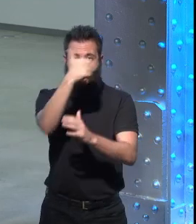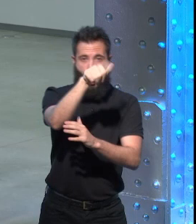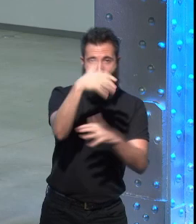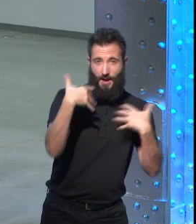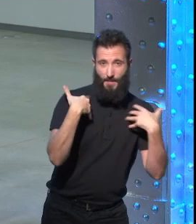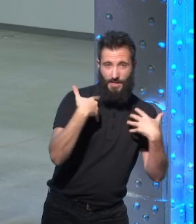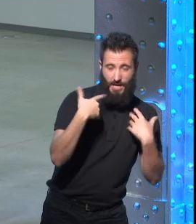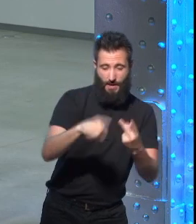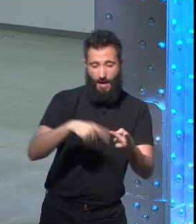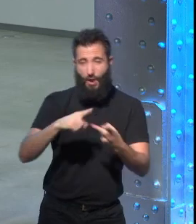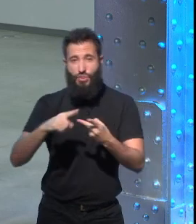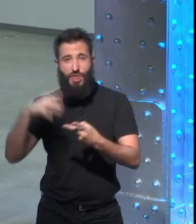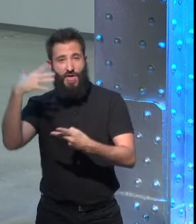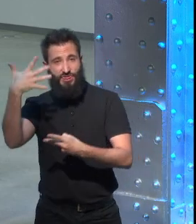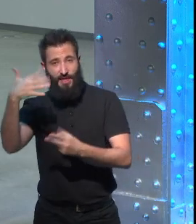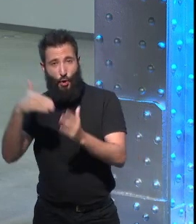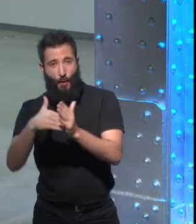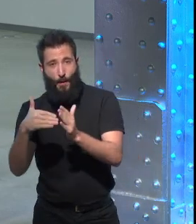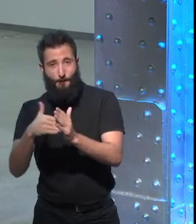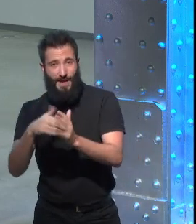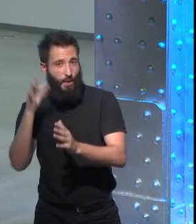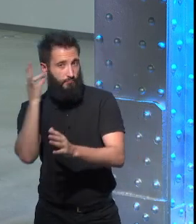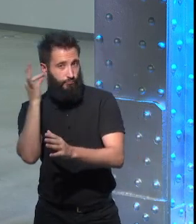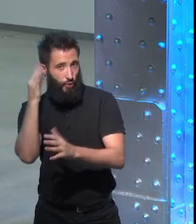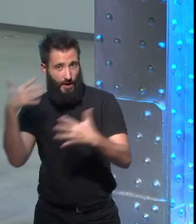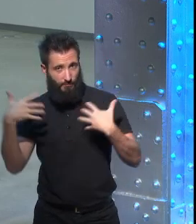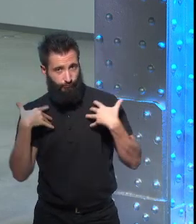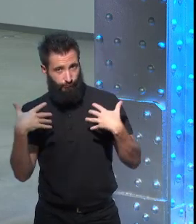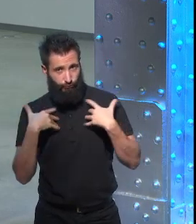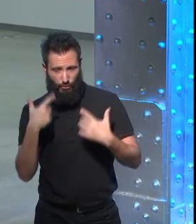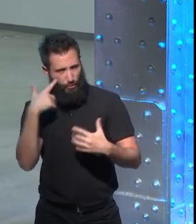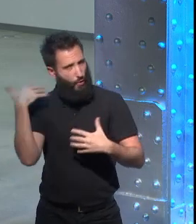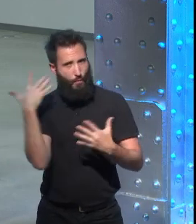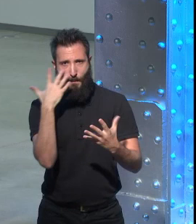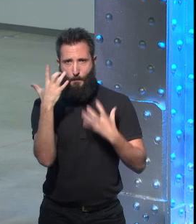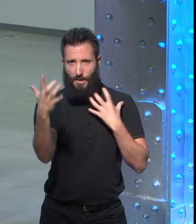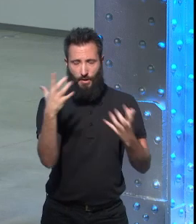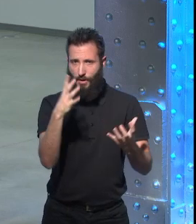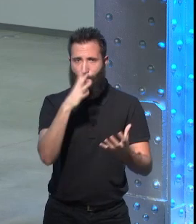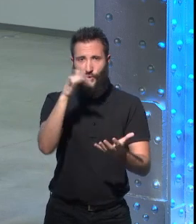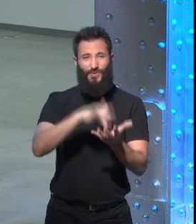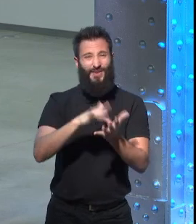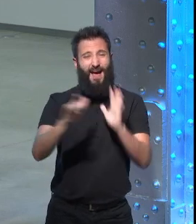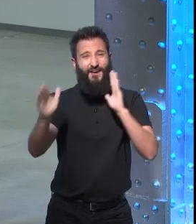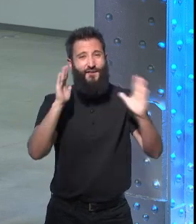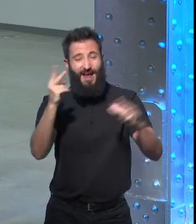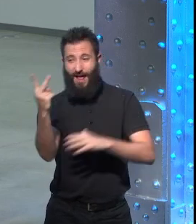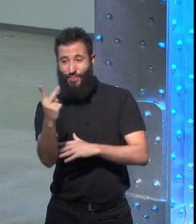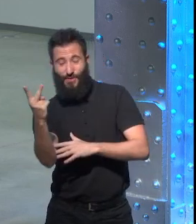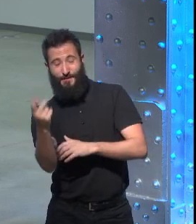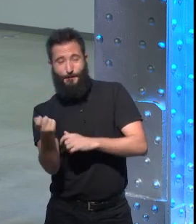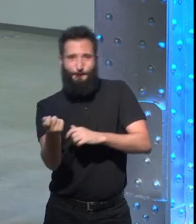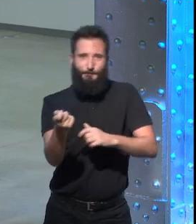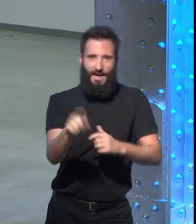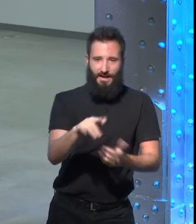y ya 5.000 mujeres, ¿no? Llama la atención porque en las dos franjas son muy parecidas. Hasta